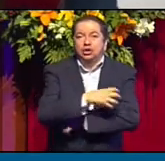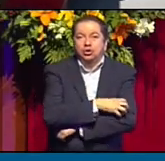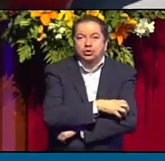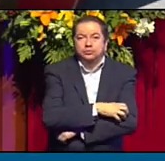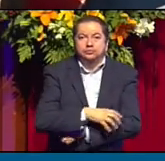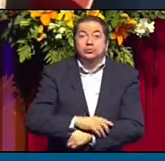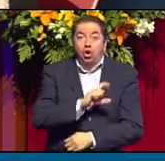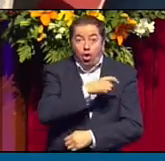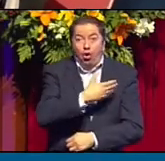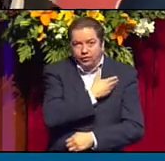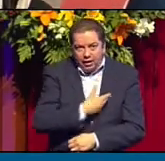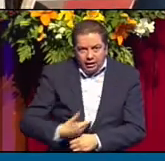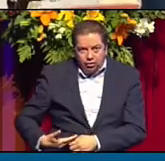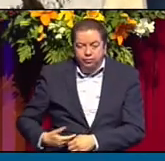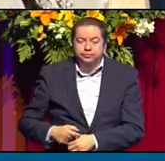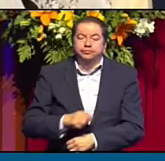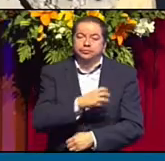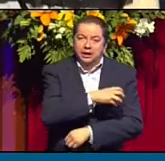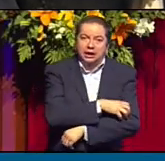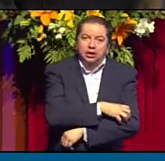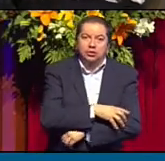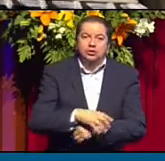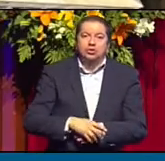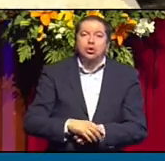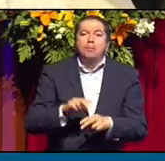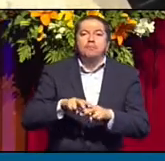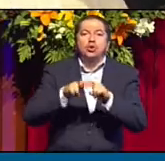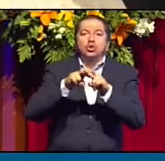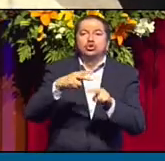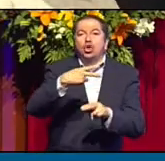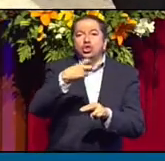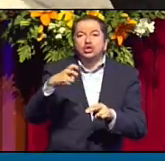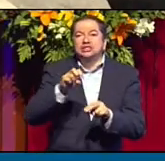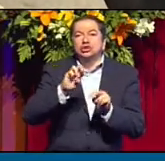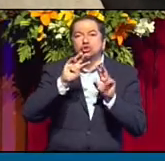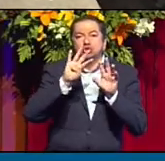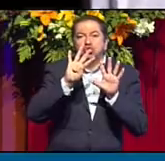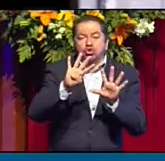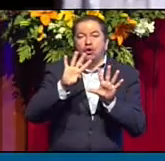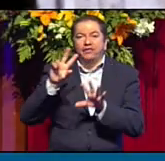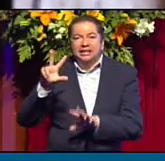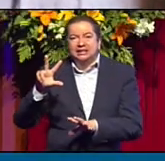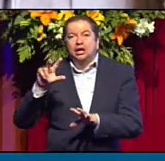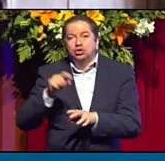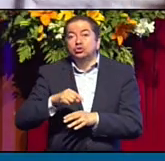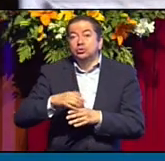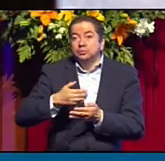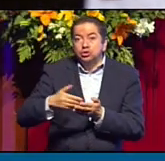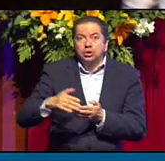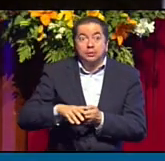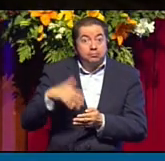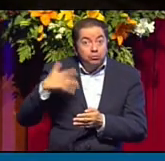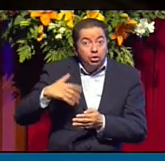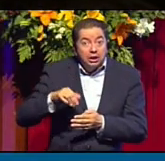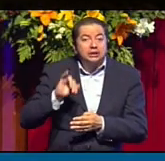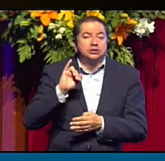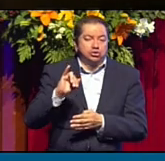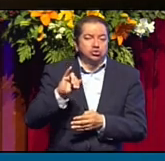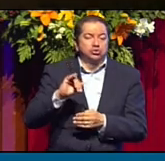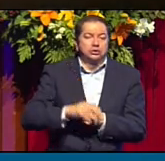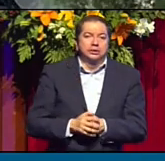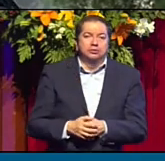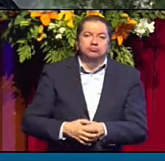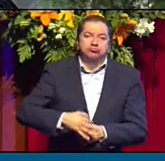El gobierno regional, nuevamente. Por un monto de 298 millones, importante, por supuesto que es importante.